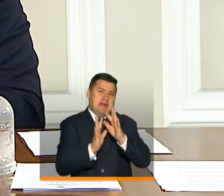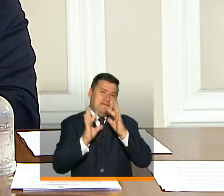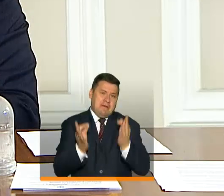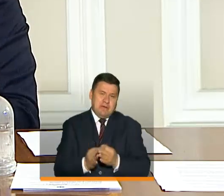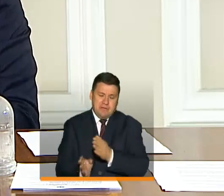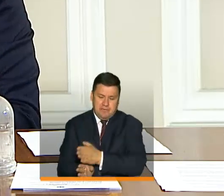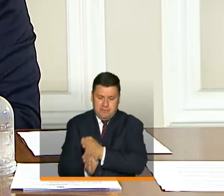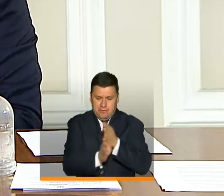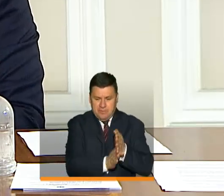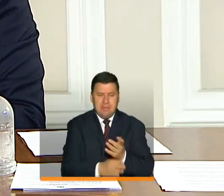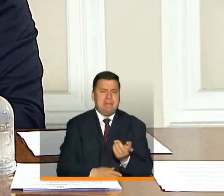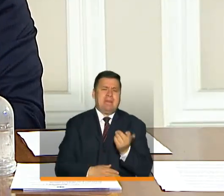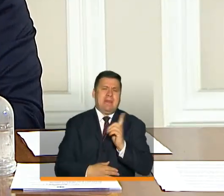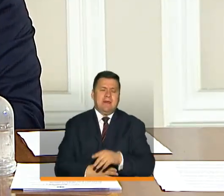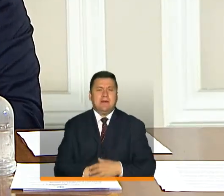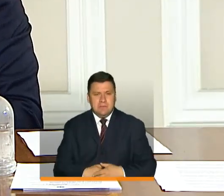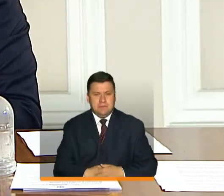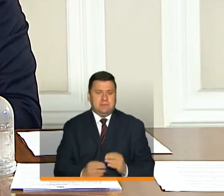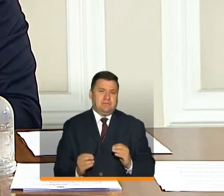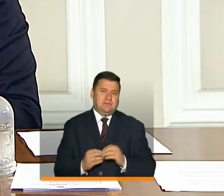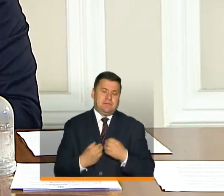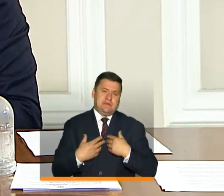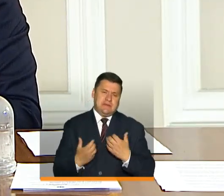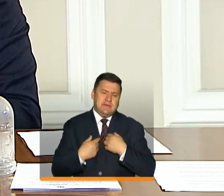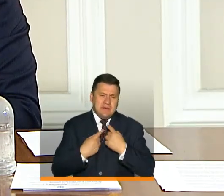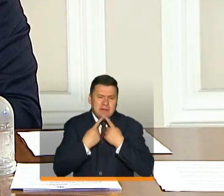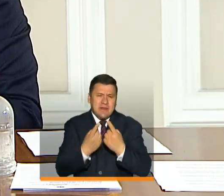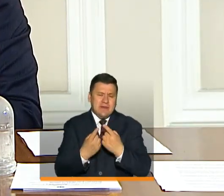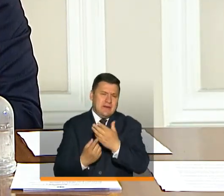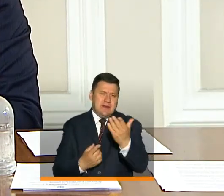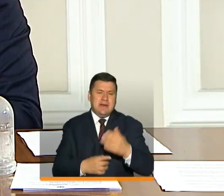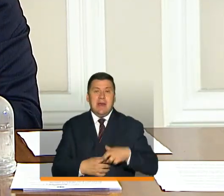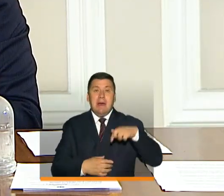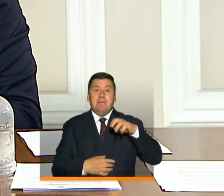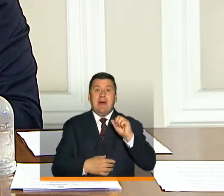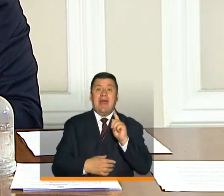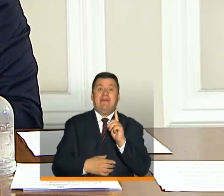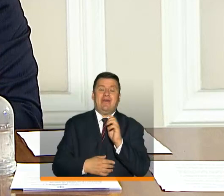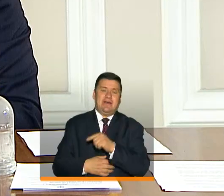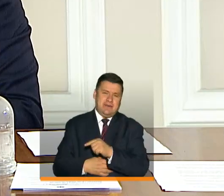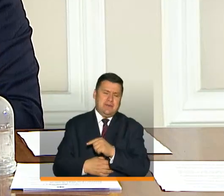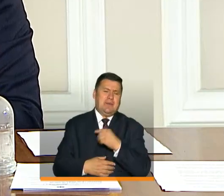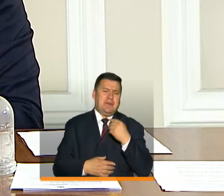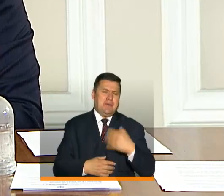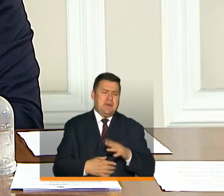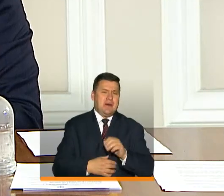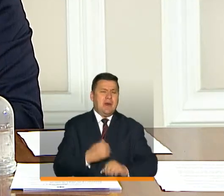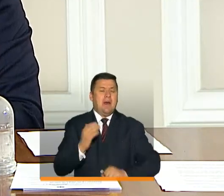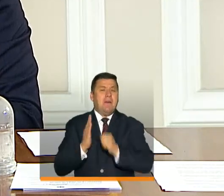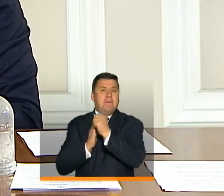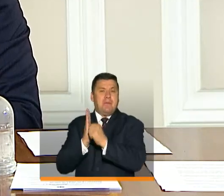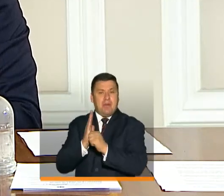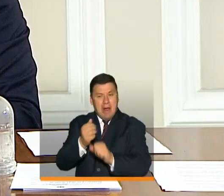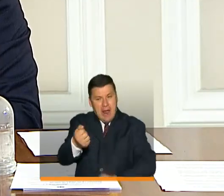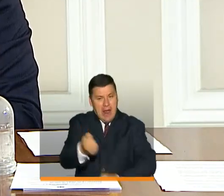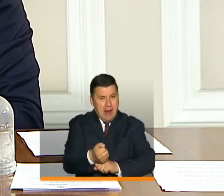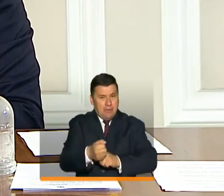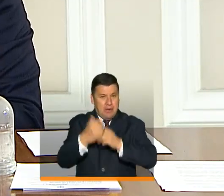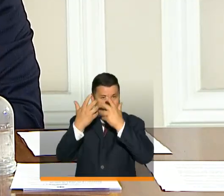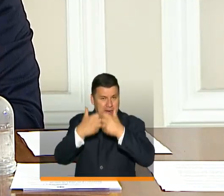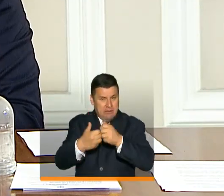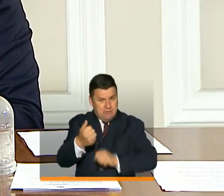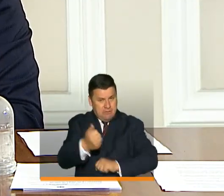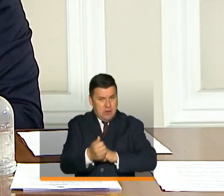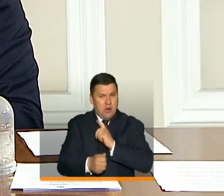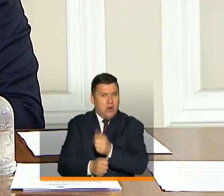familiar. También, una vez más, quiero hablarles a ustedes del PAEF, del Programa de Apoyo al Empleo Formal,